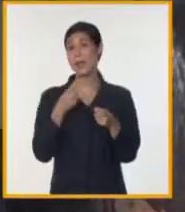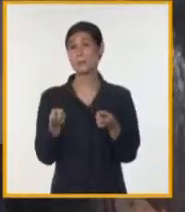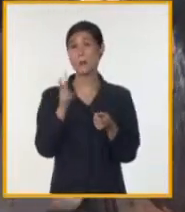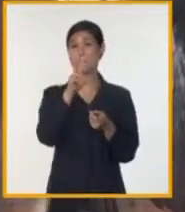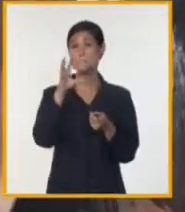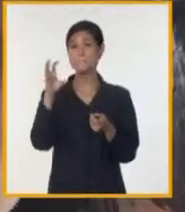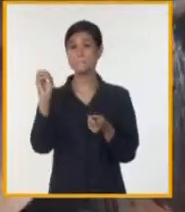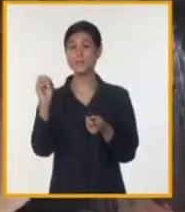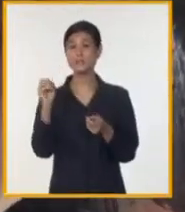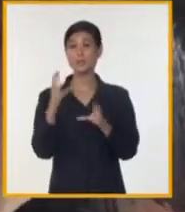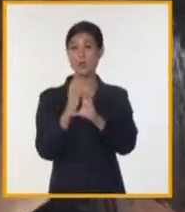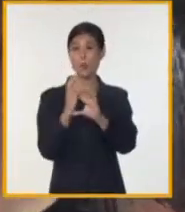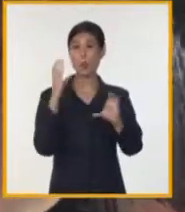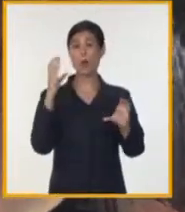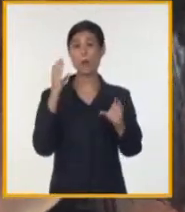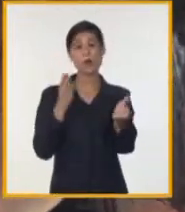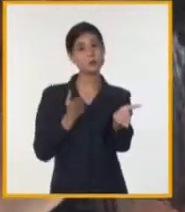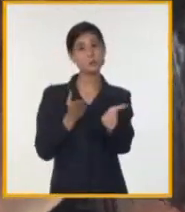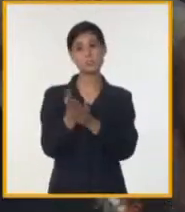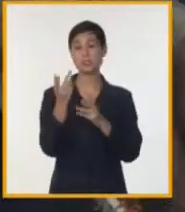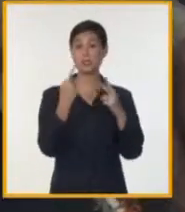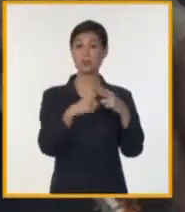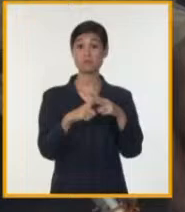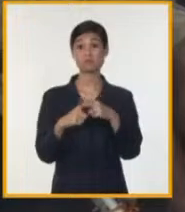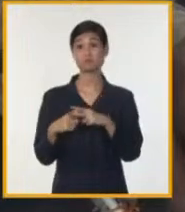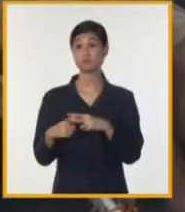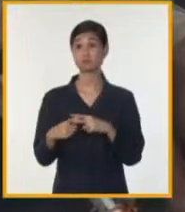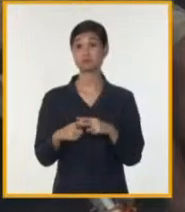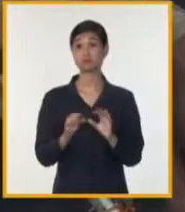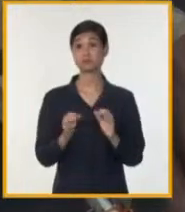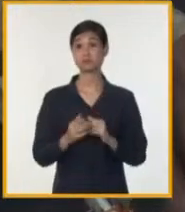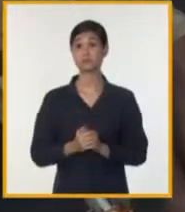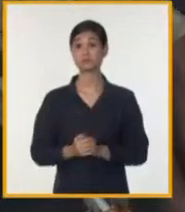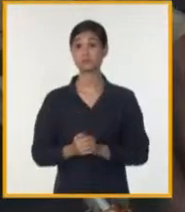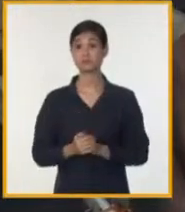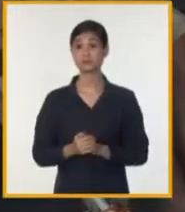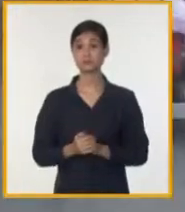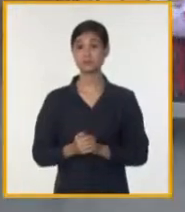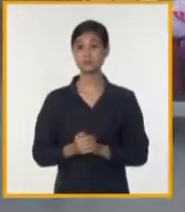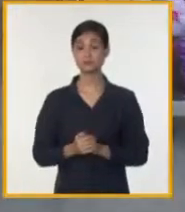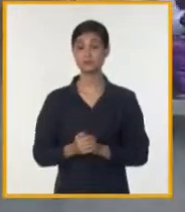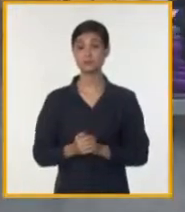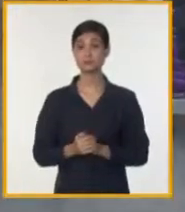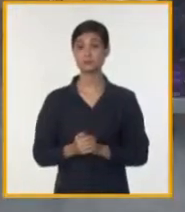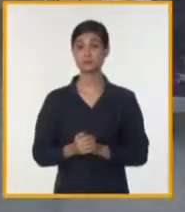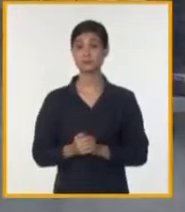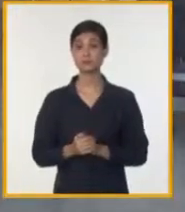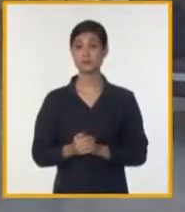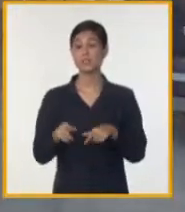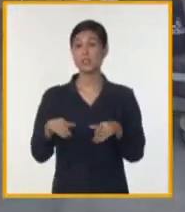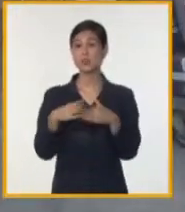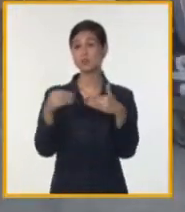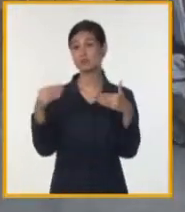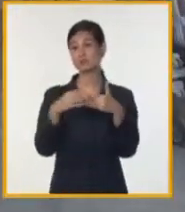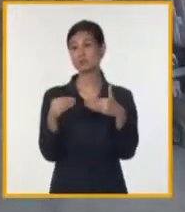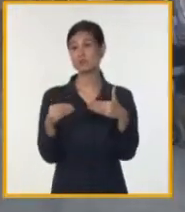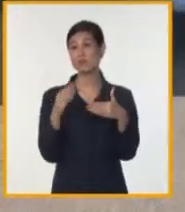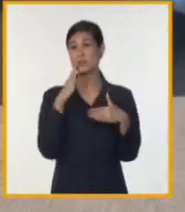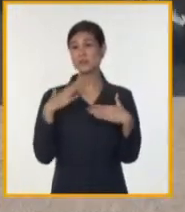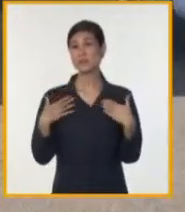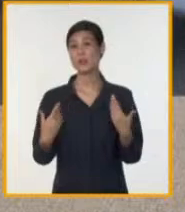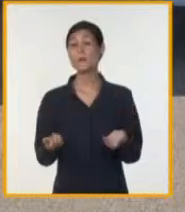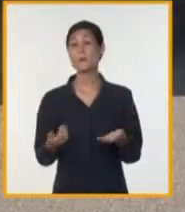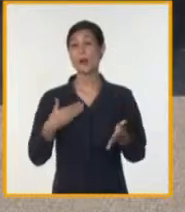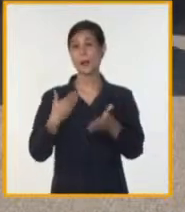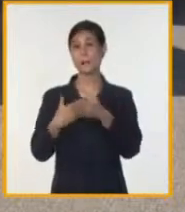en mantenimiento en lo que se resuelven los problemas de lubricante. Para tratar de encontrarle una solución a la carencia de divisas, la empresa recurre a Vía